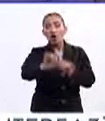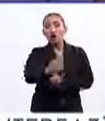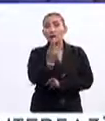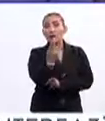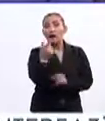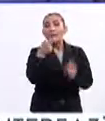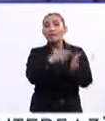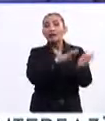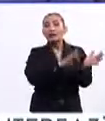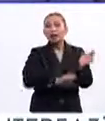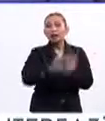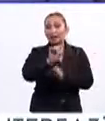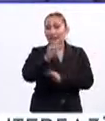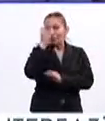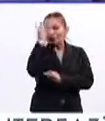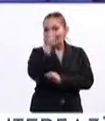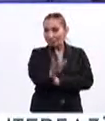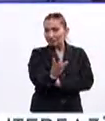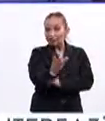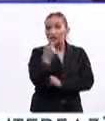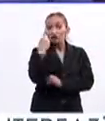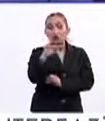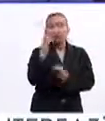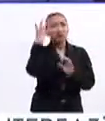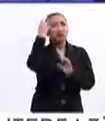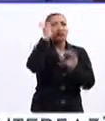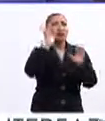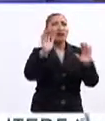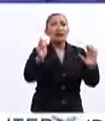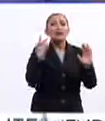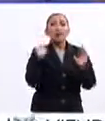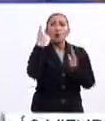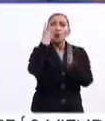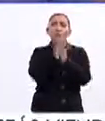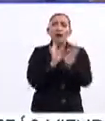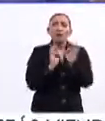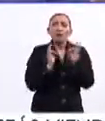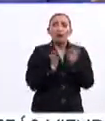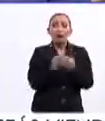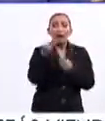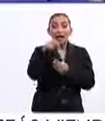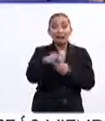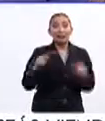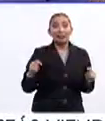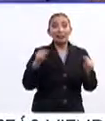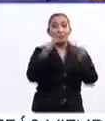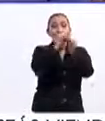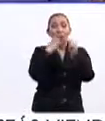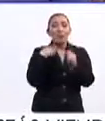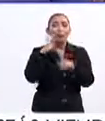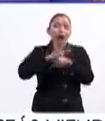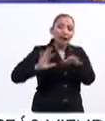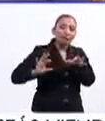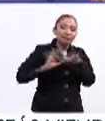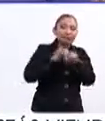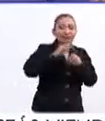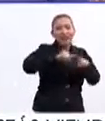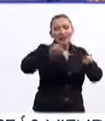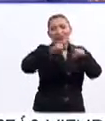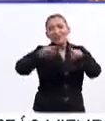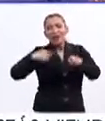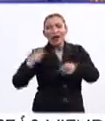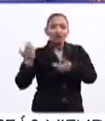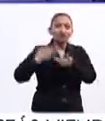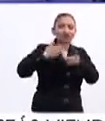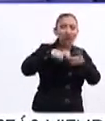de noviembre de 1933. Su increíble belleza y estilo único convierten a este templo en una pieza más del enorme acervo que